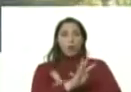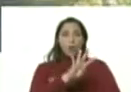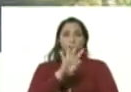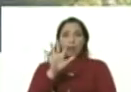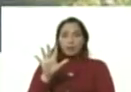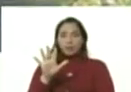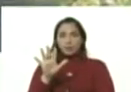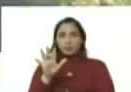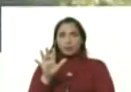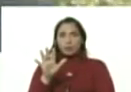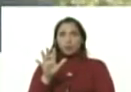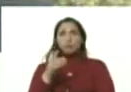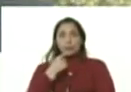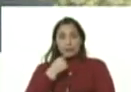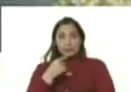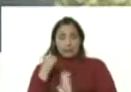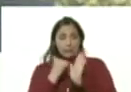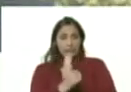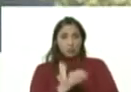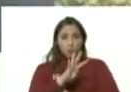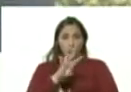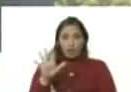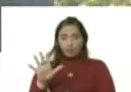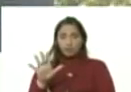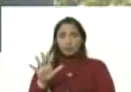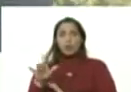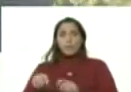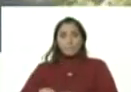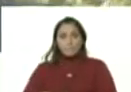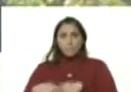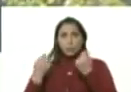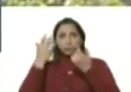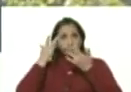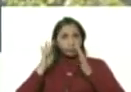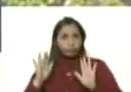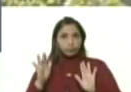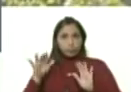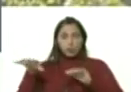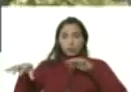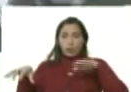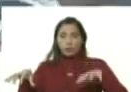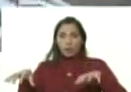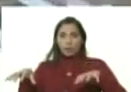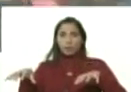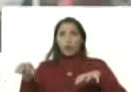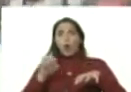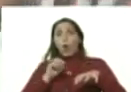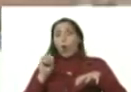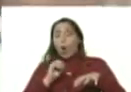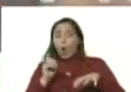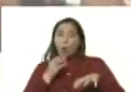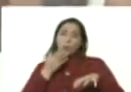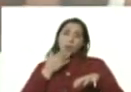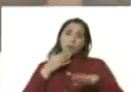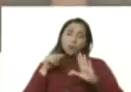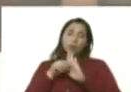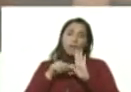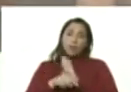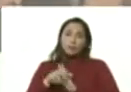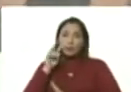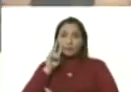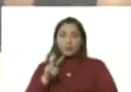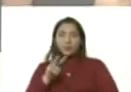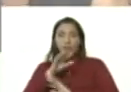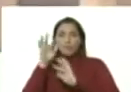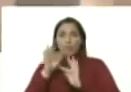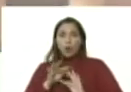caso, dice el artículo 45, en caso de ruptura de las relaciones diplomáticas entre dos estados, o si se pone término a una misión de modo